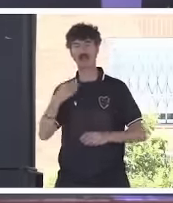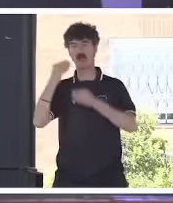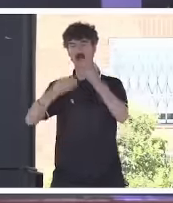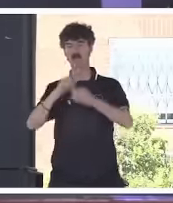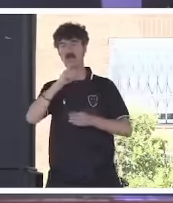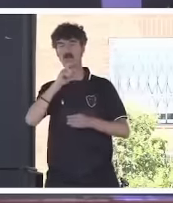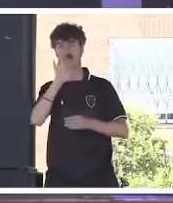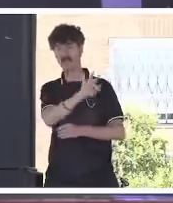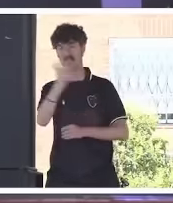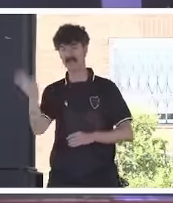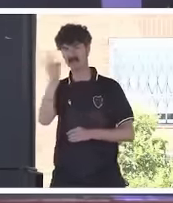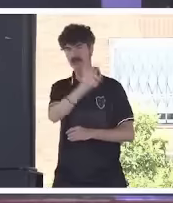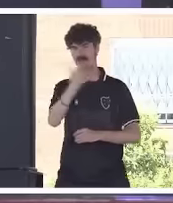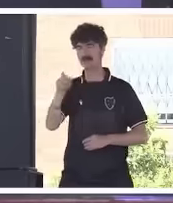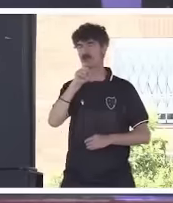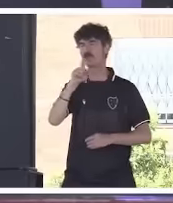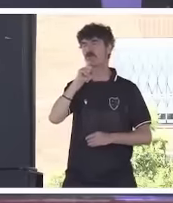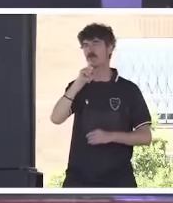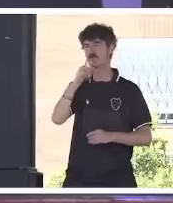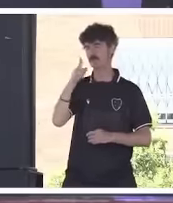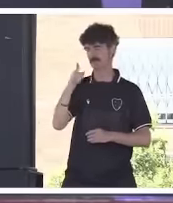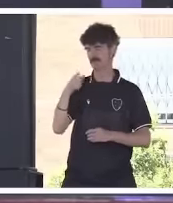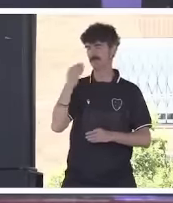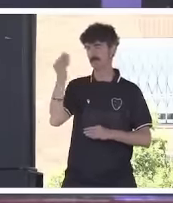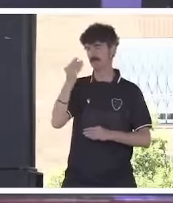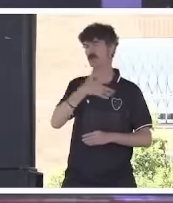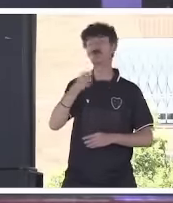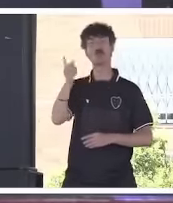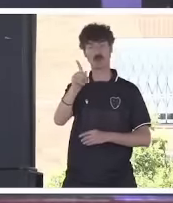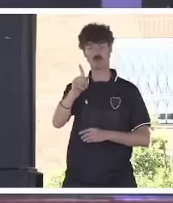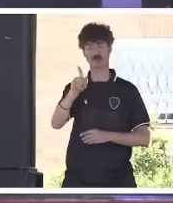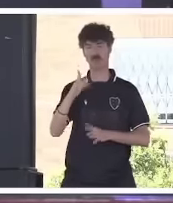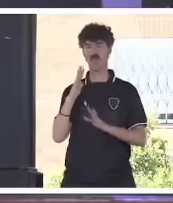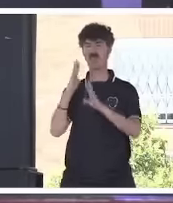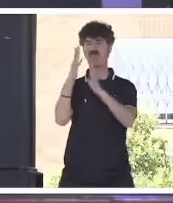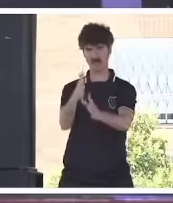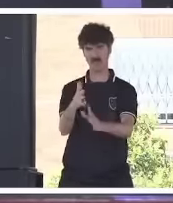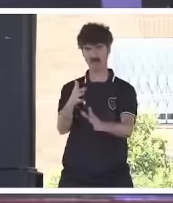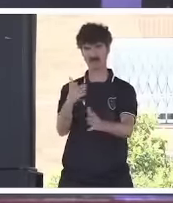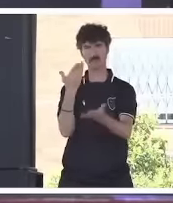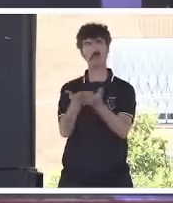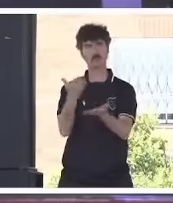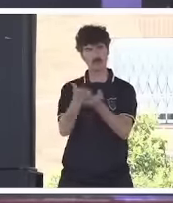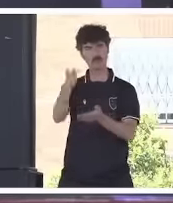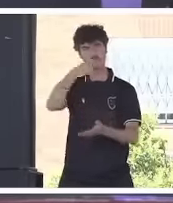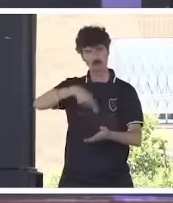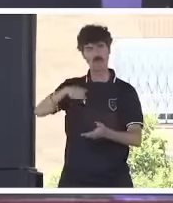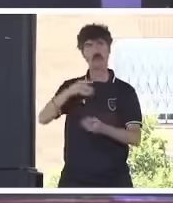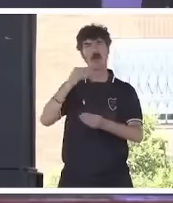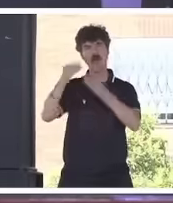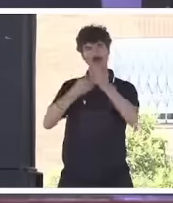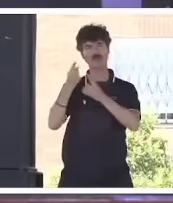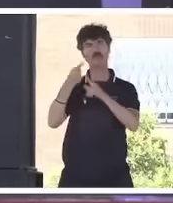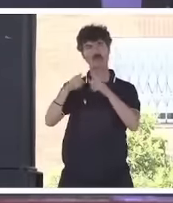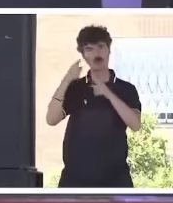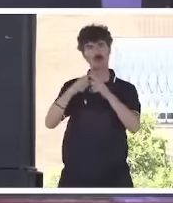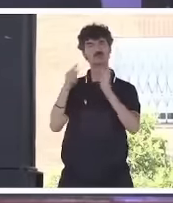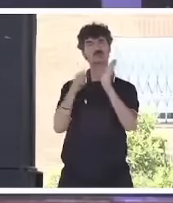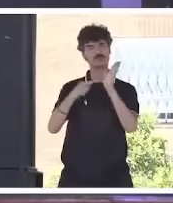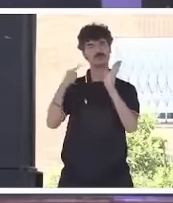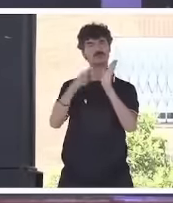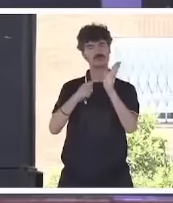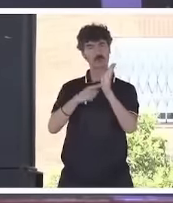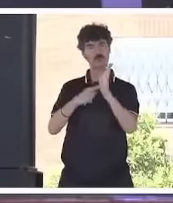al bipartidismo no le guste, porque eso es bueno para España, porque llevamos 10 años demostrando que se podían hacer las cosas que nos decían que